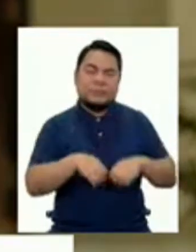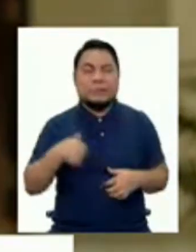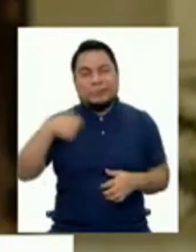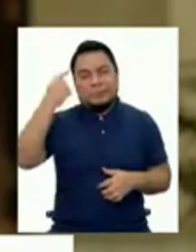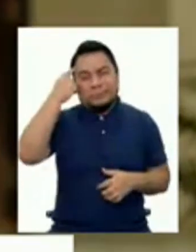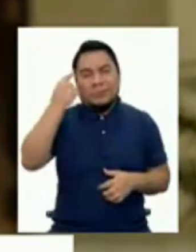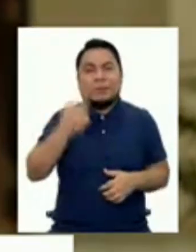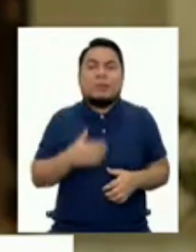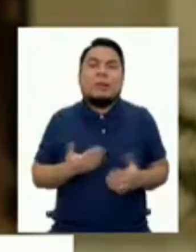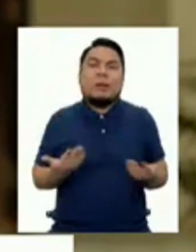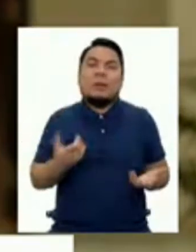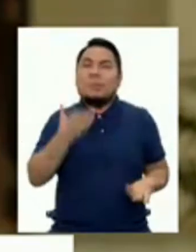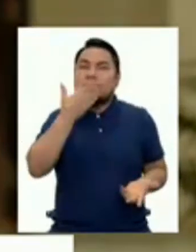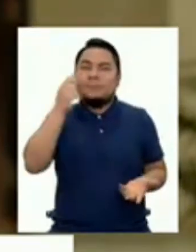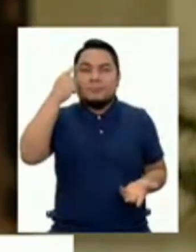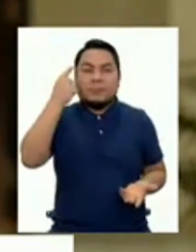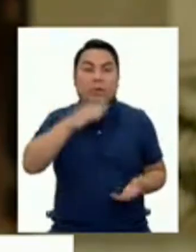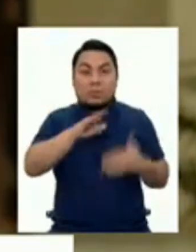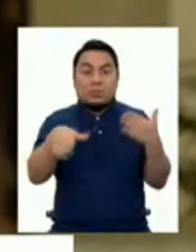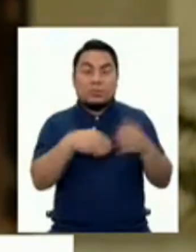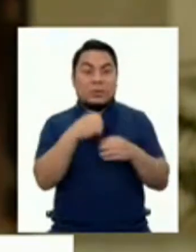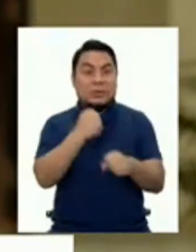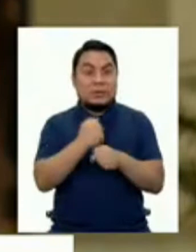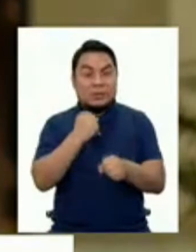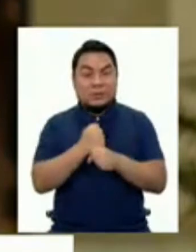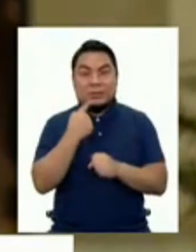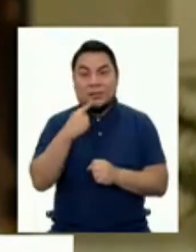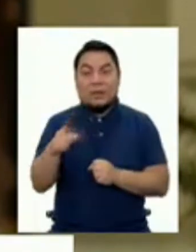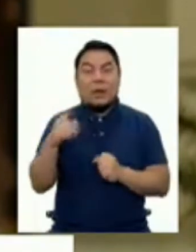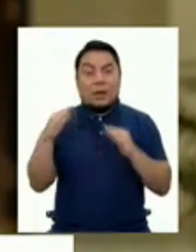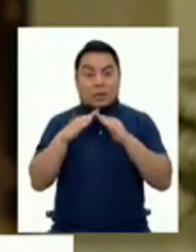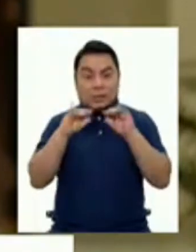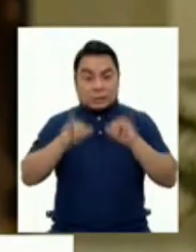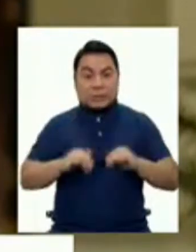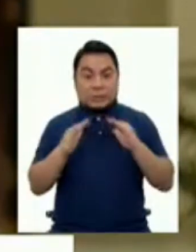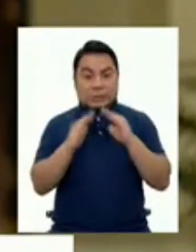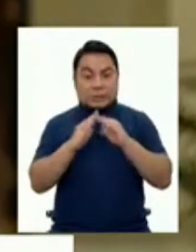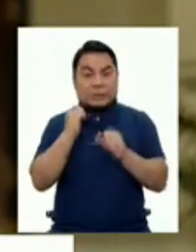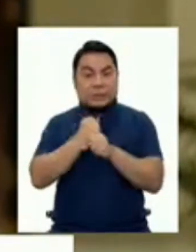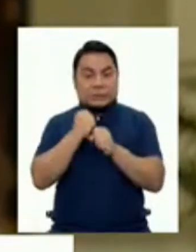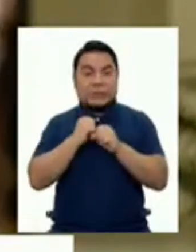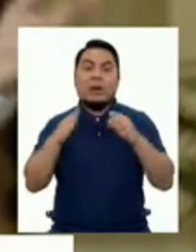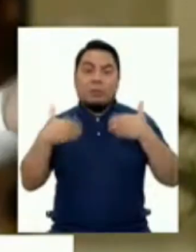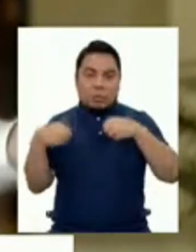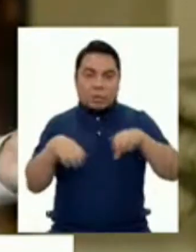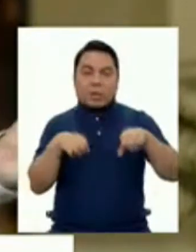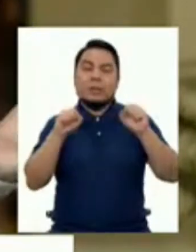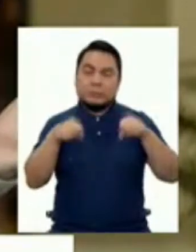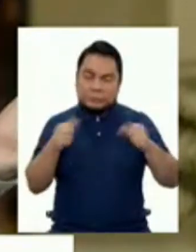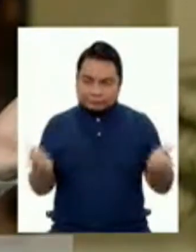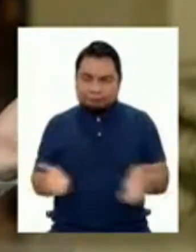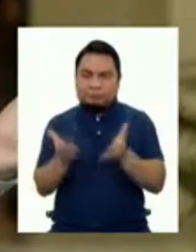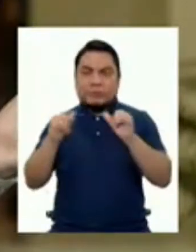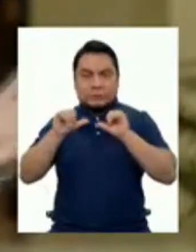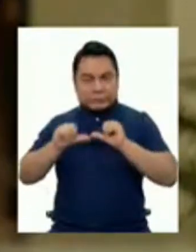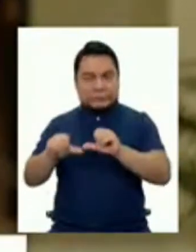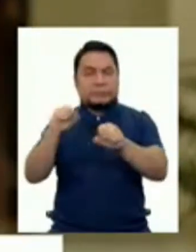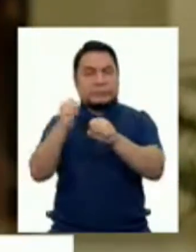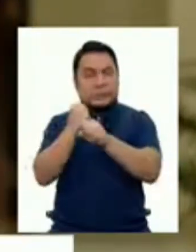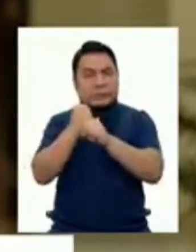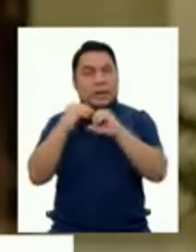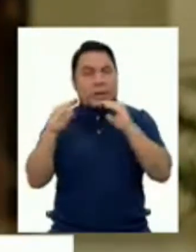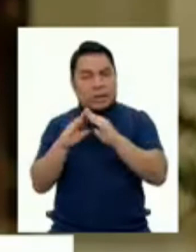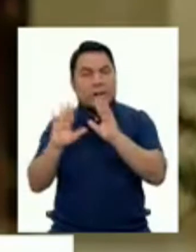todo lo que se pueda seguir haciendo como trabajo remoto a distancia hay que hacerlo. Lo vamos a hacer en la administración pública.